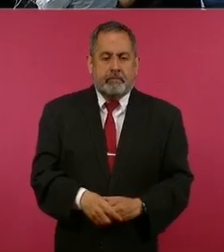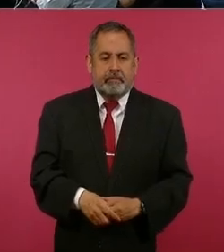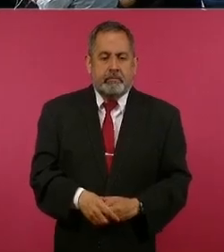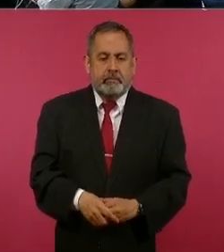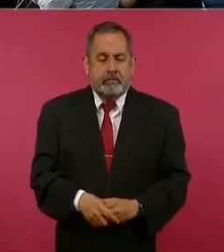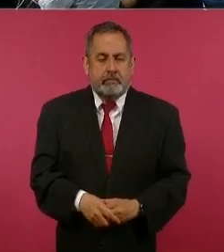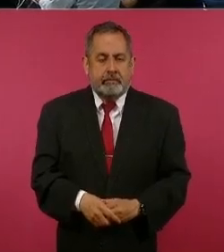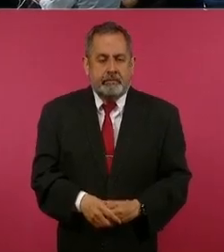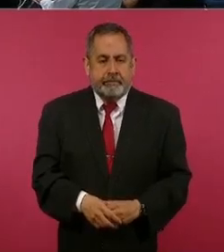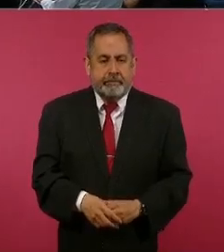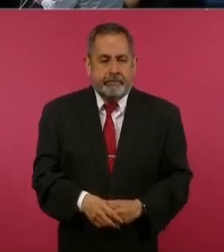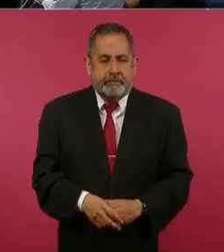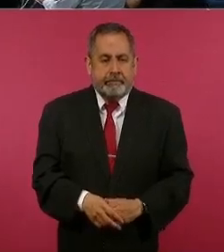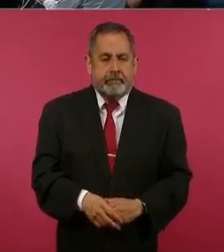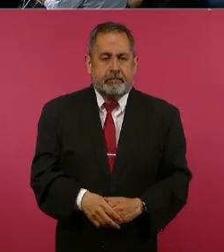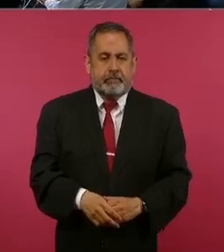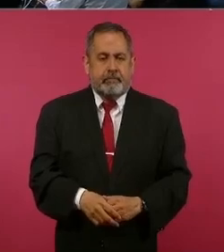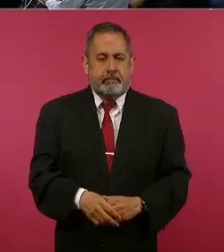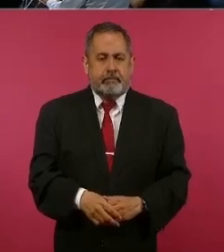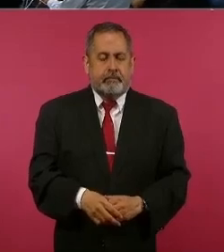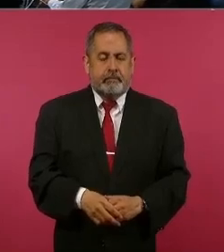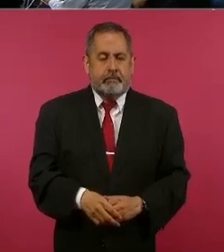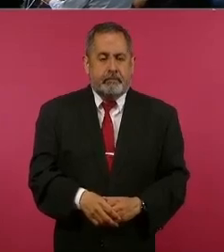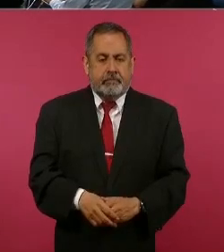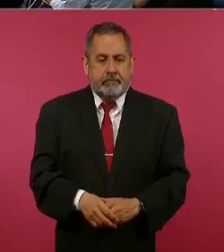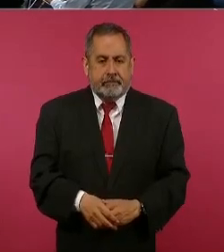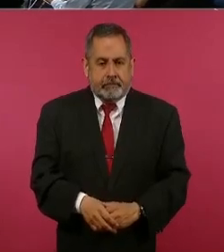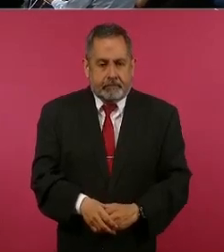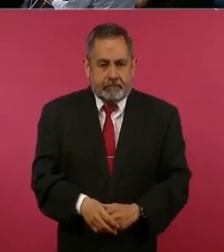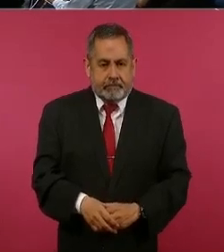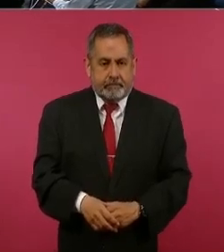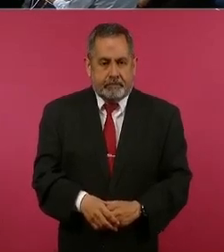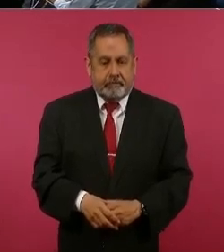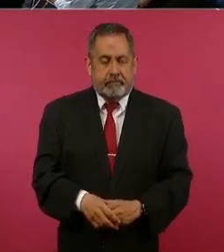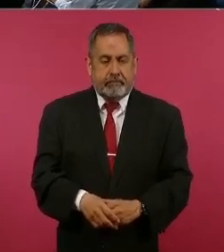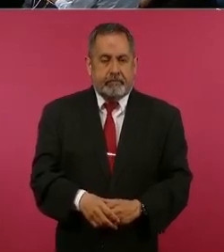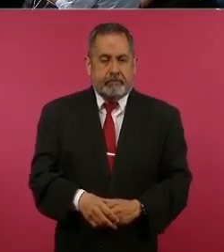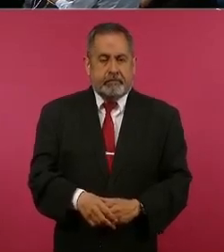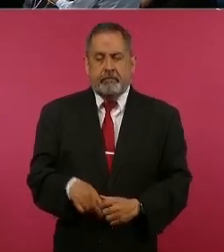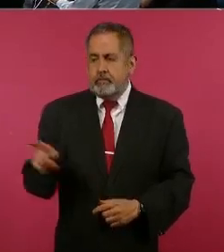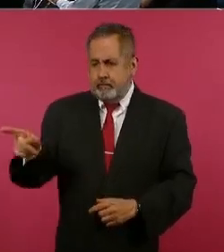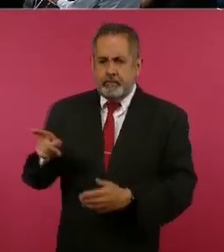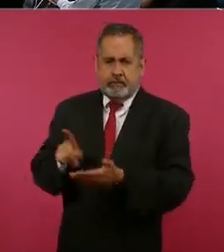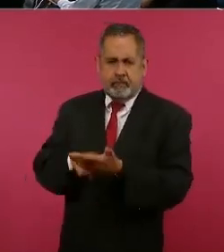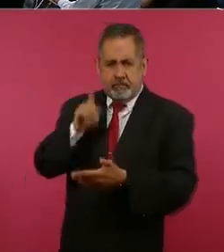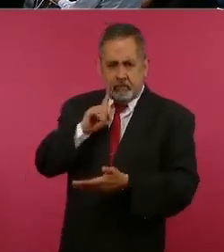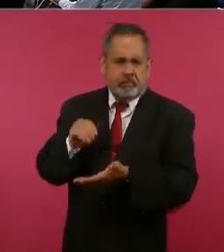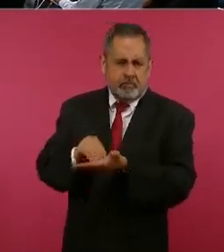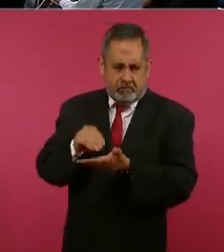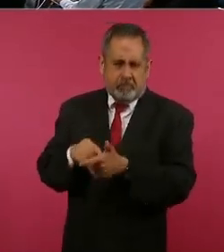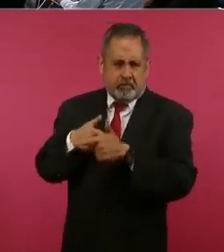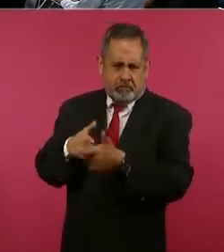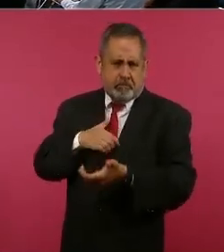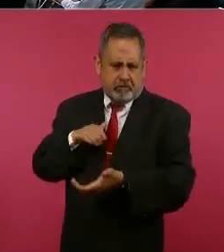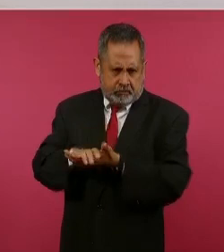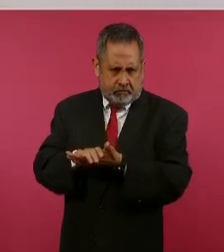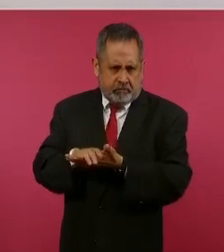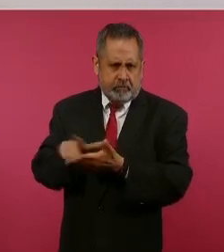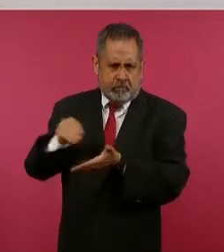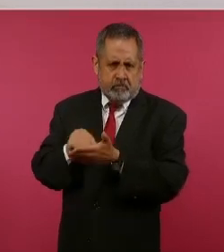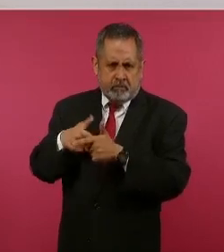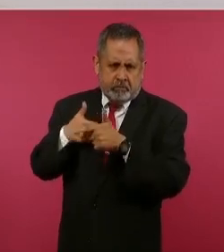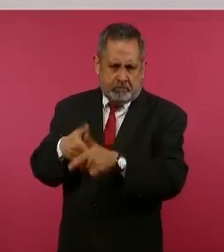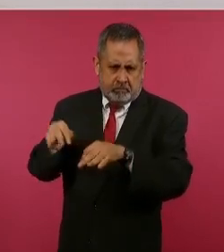Sí. Nada más que pues ella va a continuar con su trabajo, eso